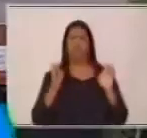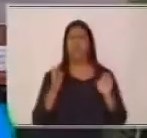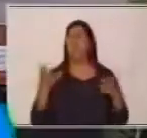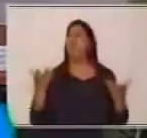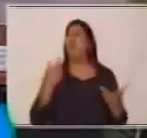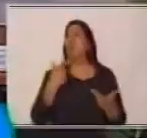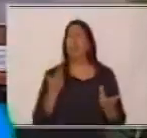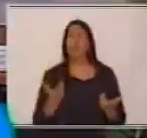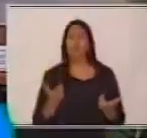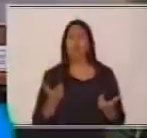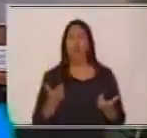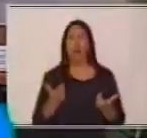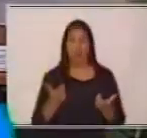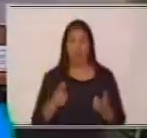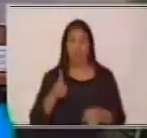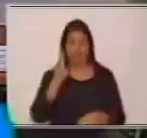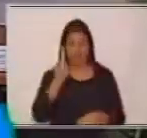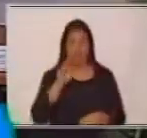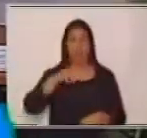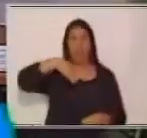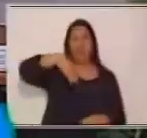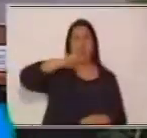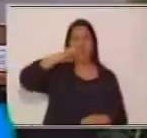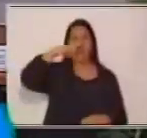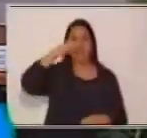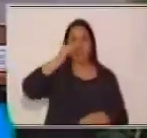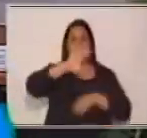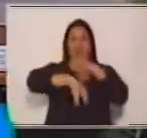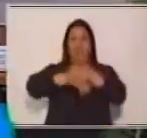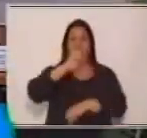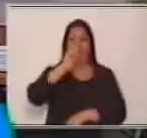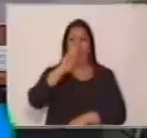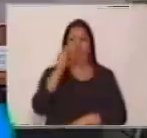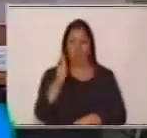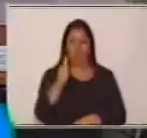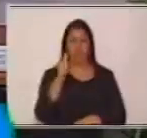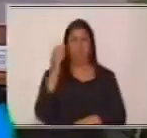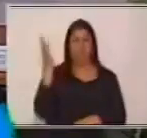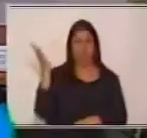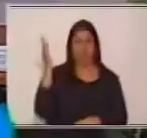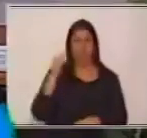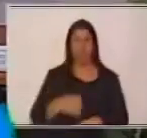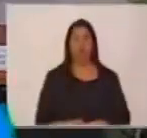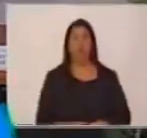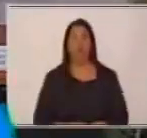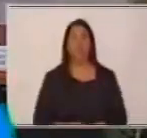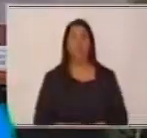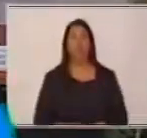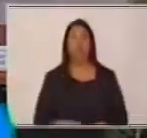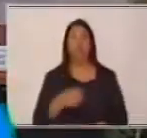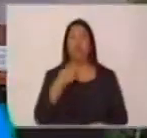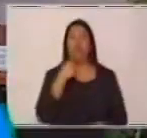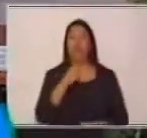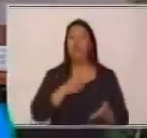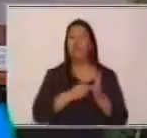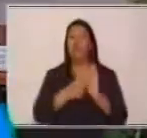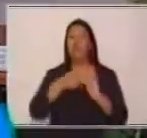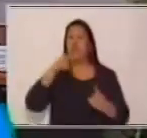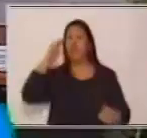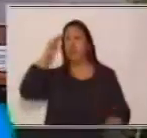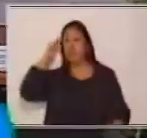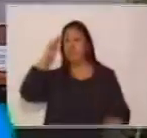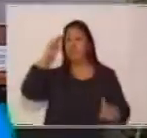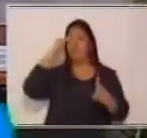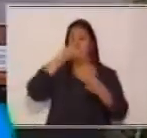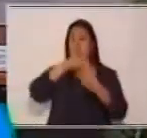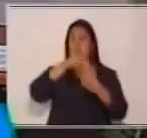Vamos a trabajar primero la metáfora. La metáfora quiere decir meta, que es más allá